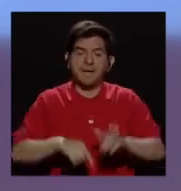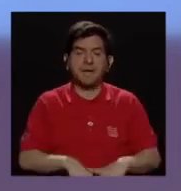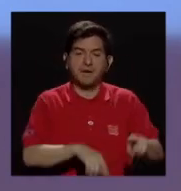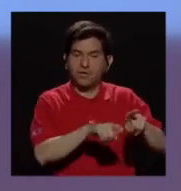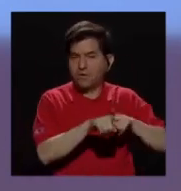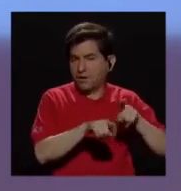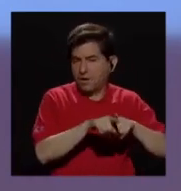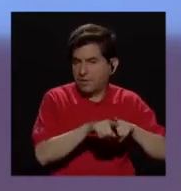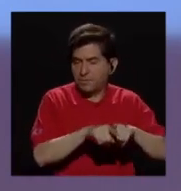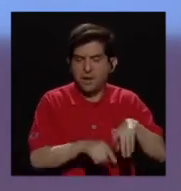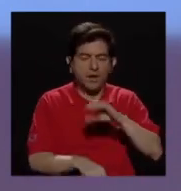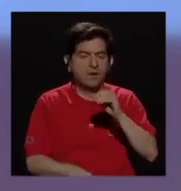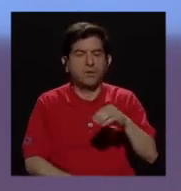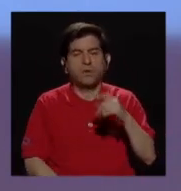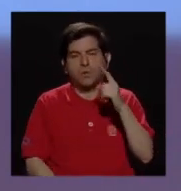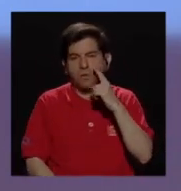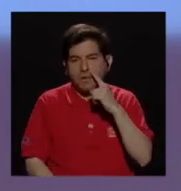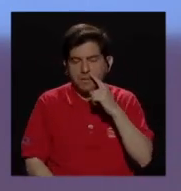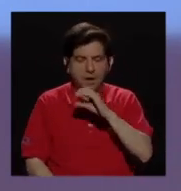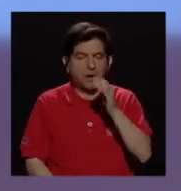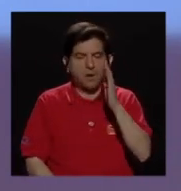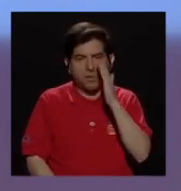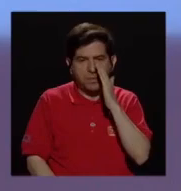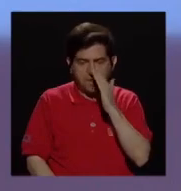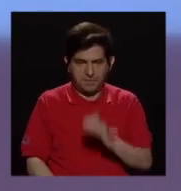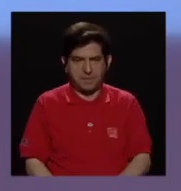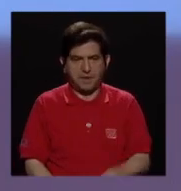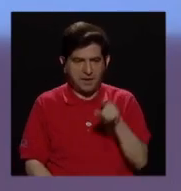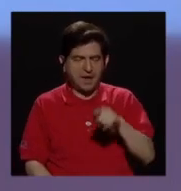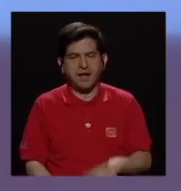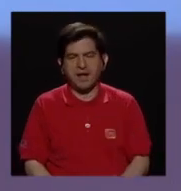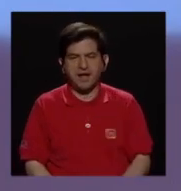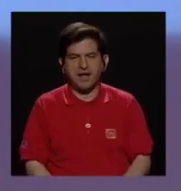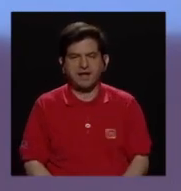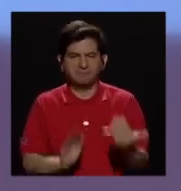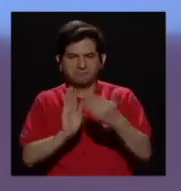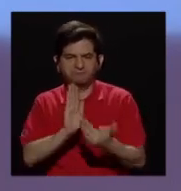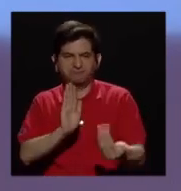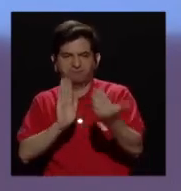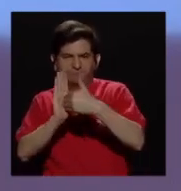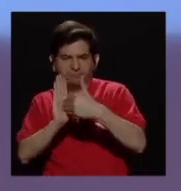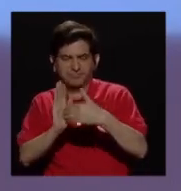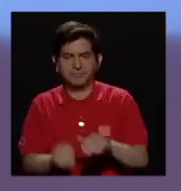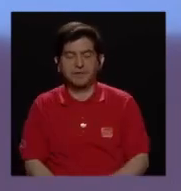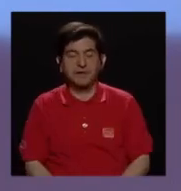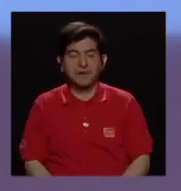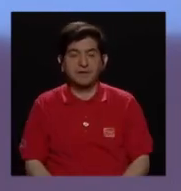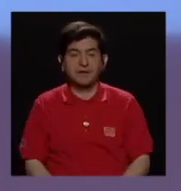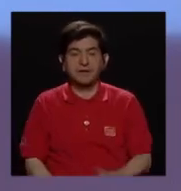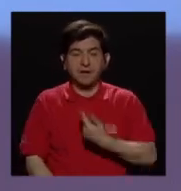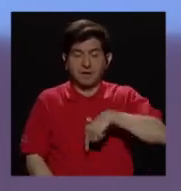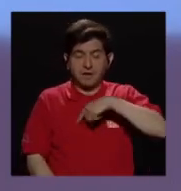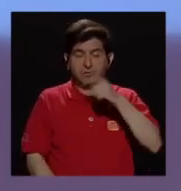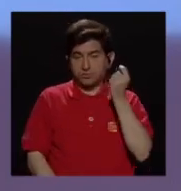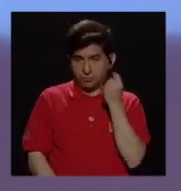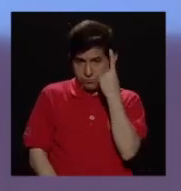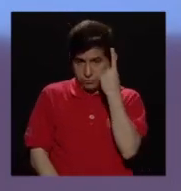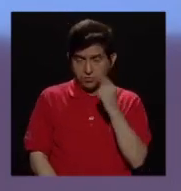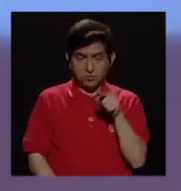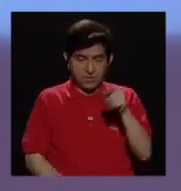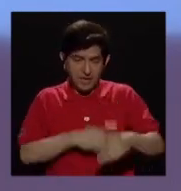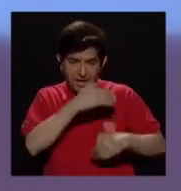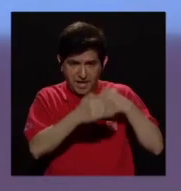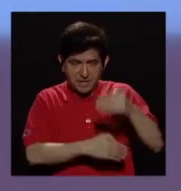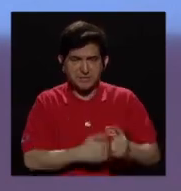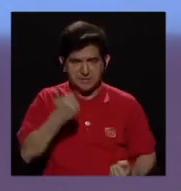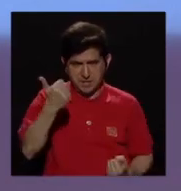hermano o el papá o la mamá empiezan a violentar. Y eso es lo que tenemos que entender, que en este